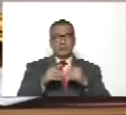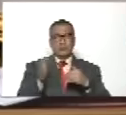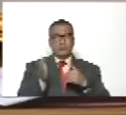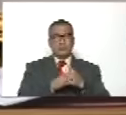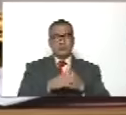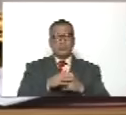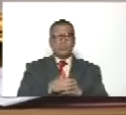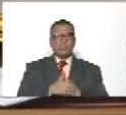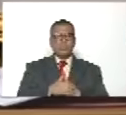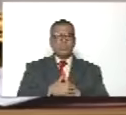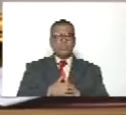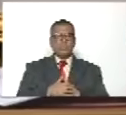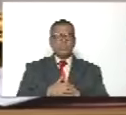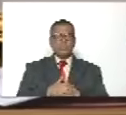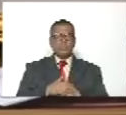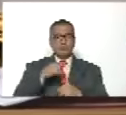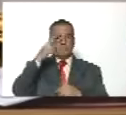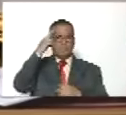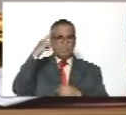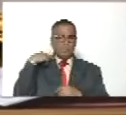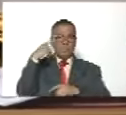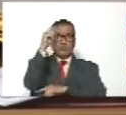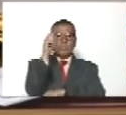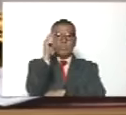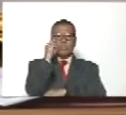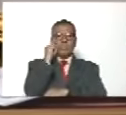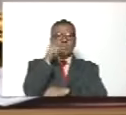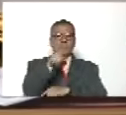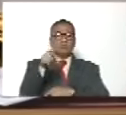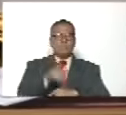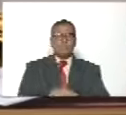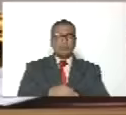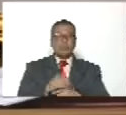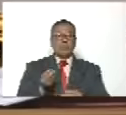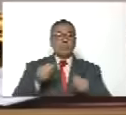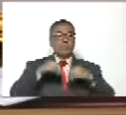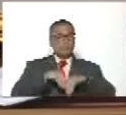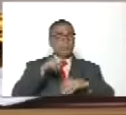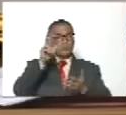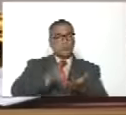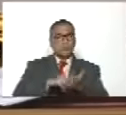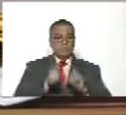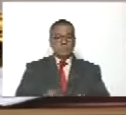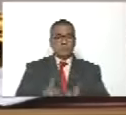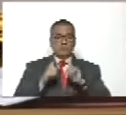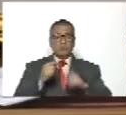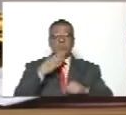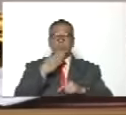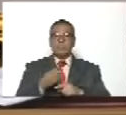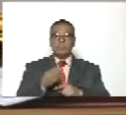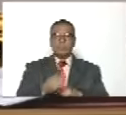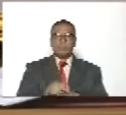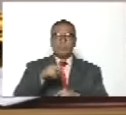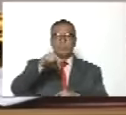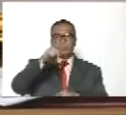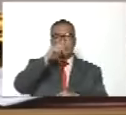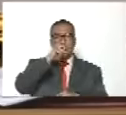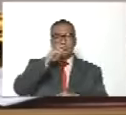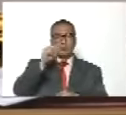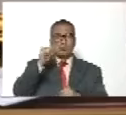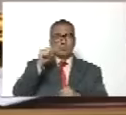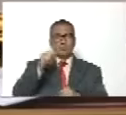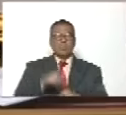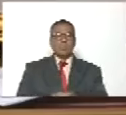cierra. Las honorables diputadas y los honorables diputados que estén a favor de aprobar la autorización solicitada por el ciudadano Nicolás